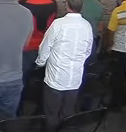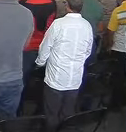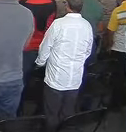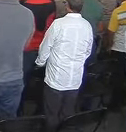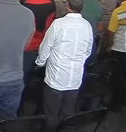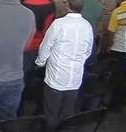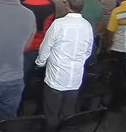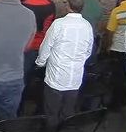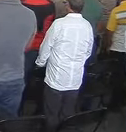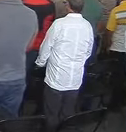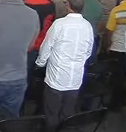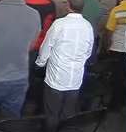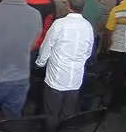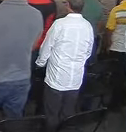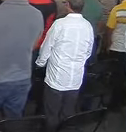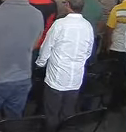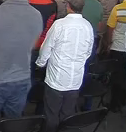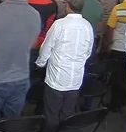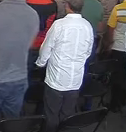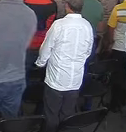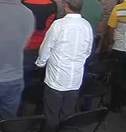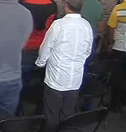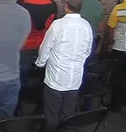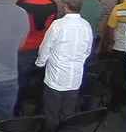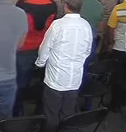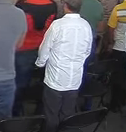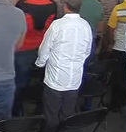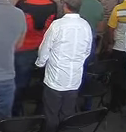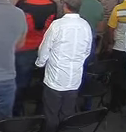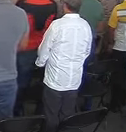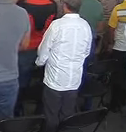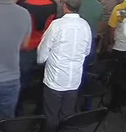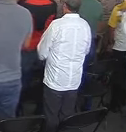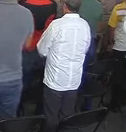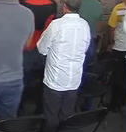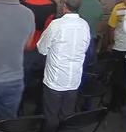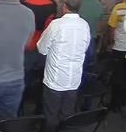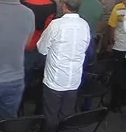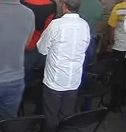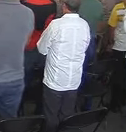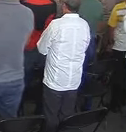El director general de Petróleos Mexicanos, Octavio Romero Oropesa.